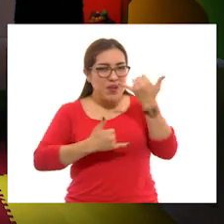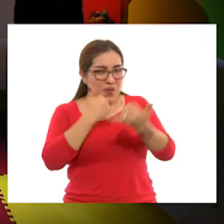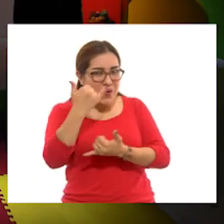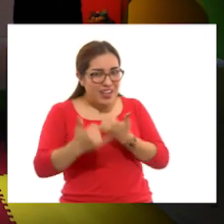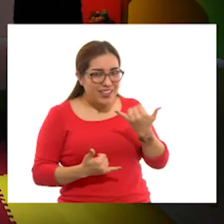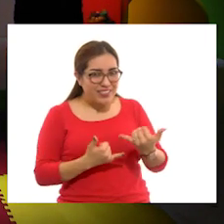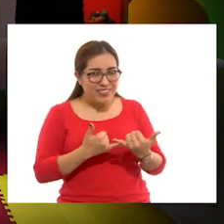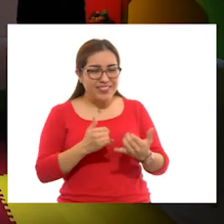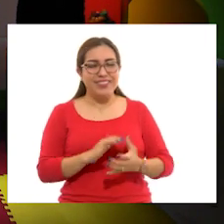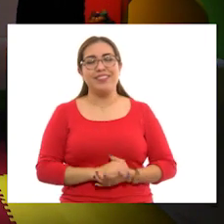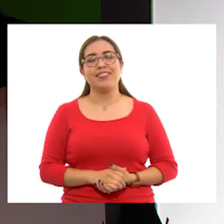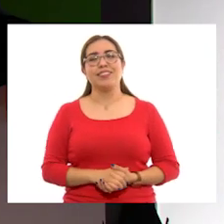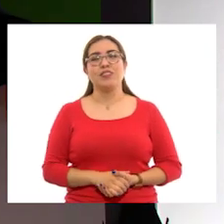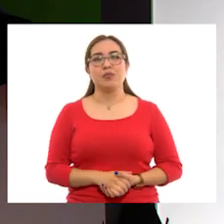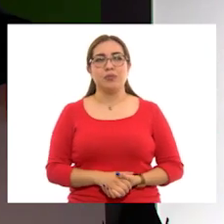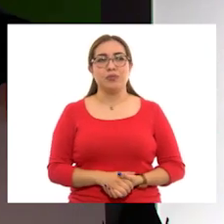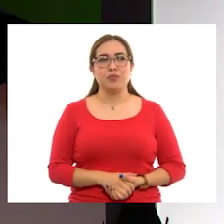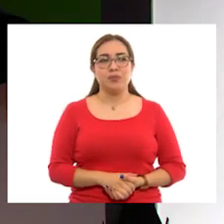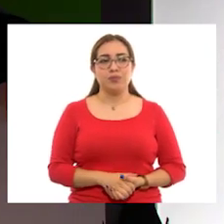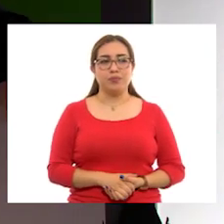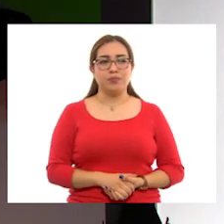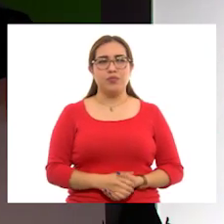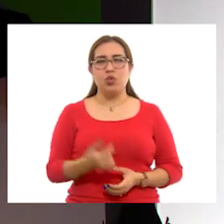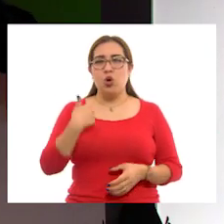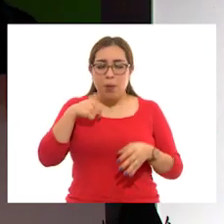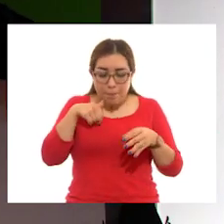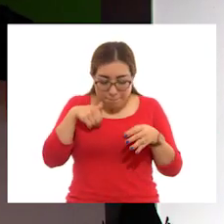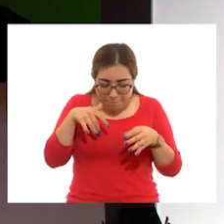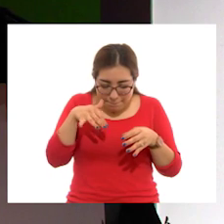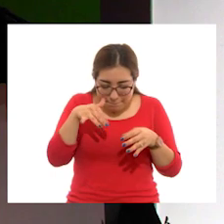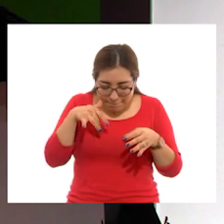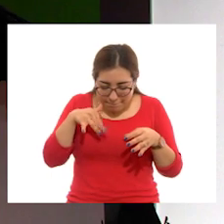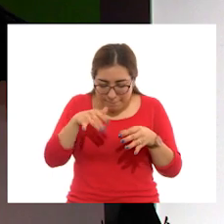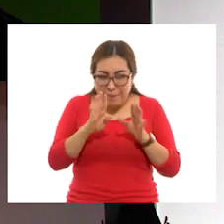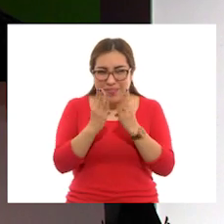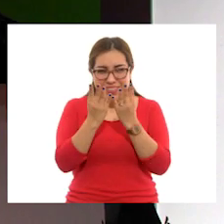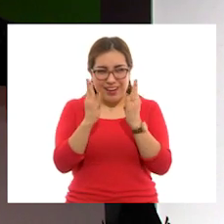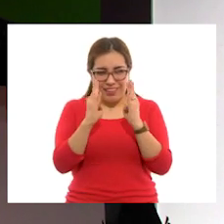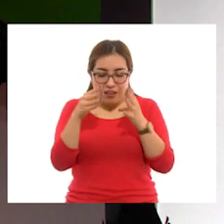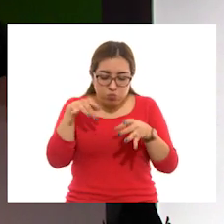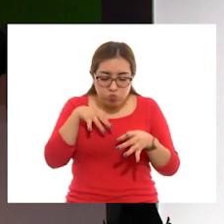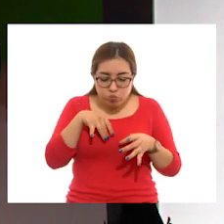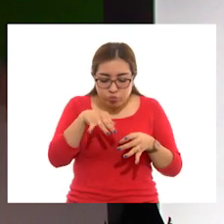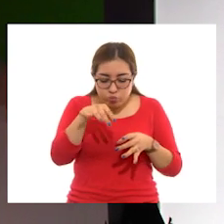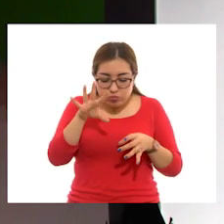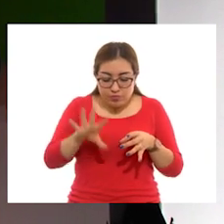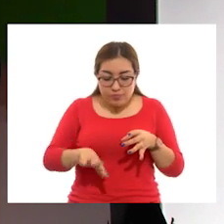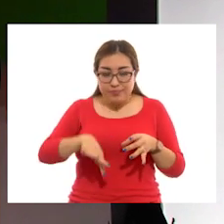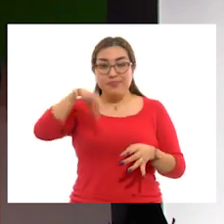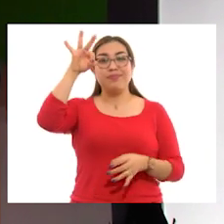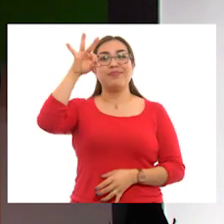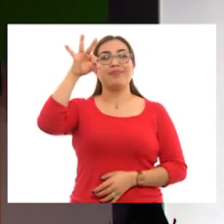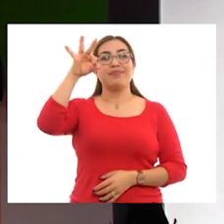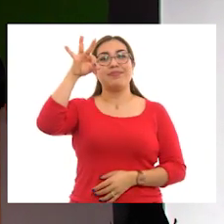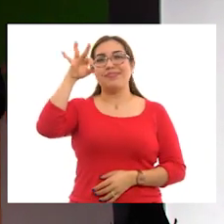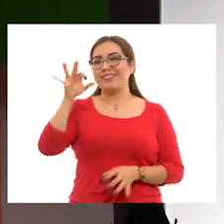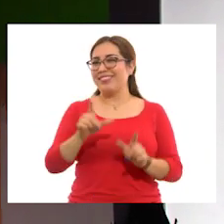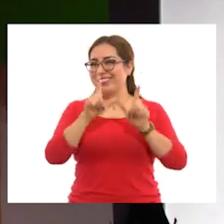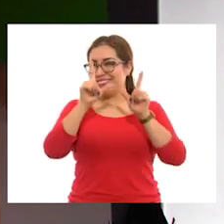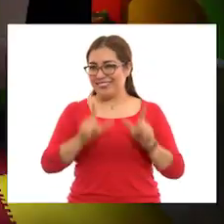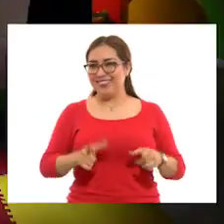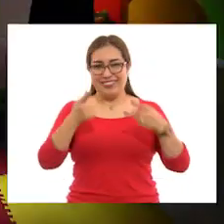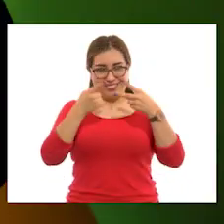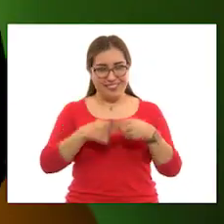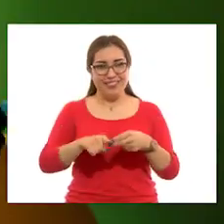¡Bien! A ver, voy a elegir... ¡Listo! ¡Ya la tengo! ¡Vamos a comenzar!